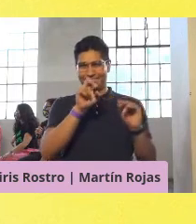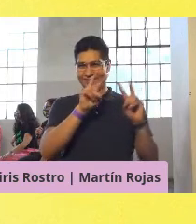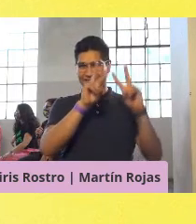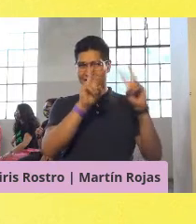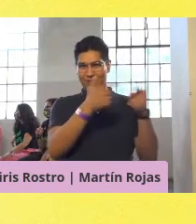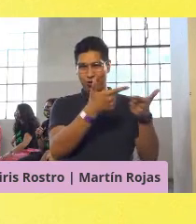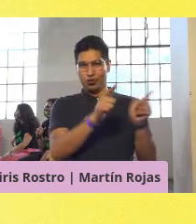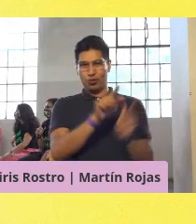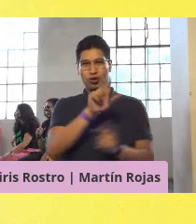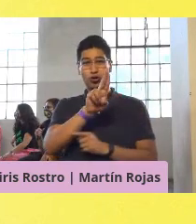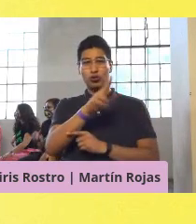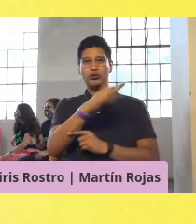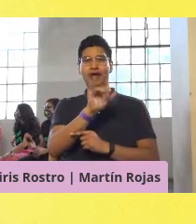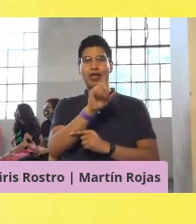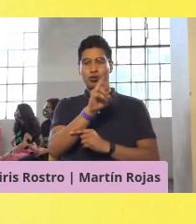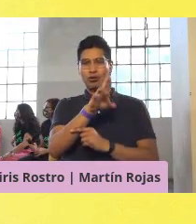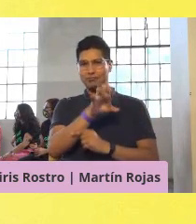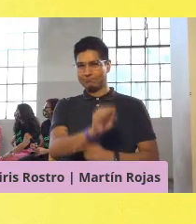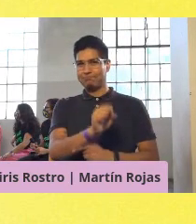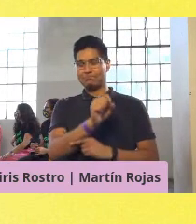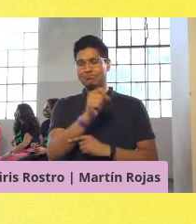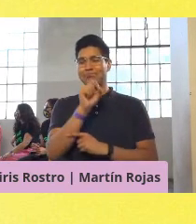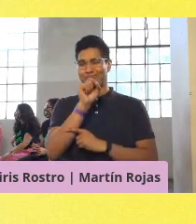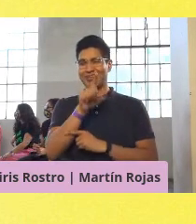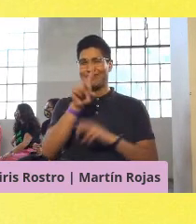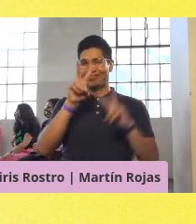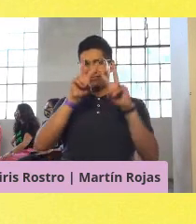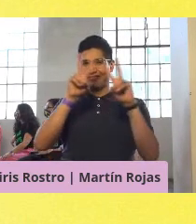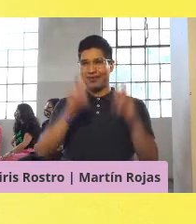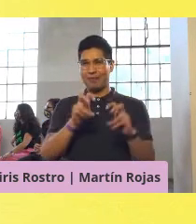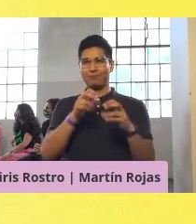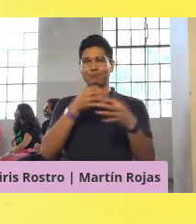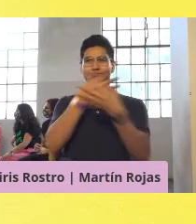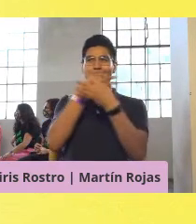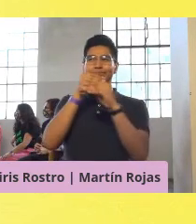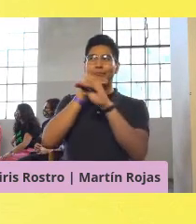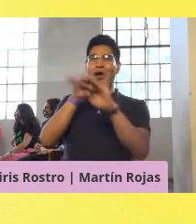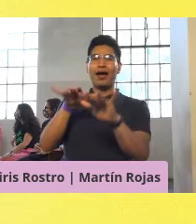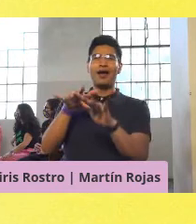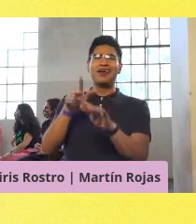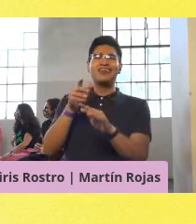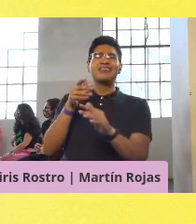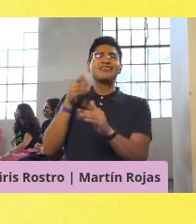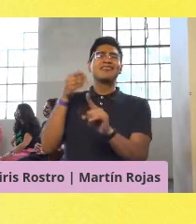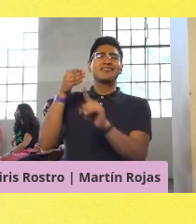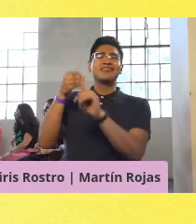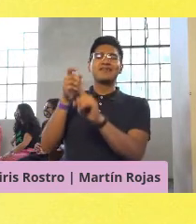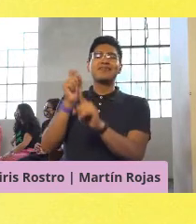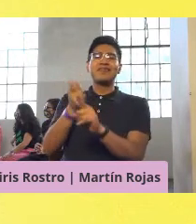publicidad, ¿no? Personalmente, entonces pues es como súper violento, ¿no? Como por todos lados, como muy, muy, muy macho,